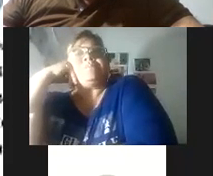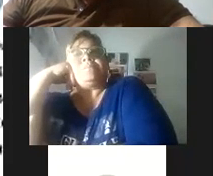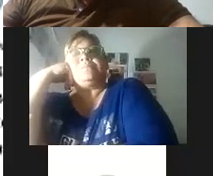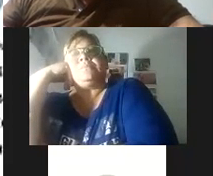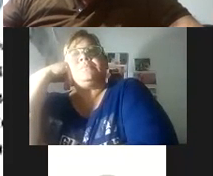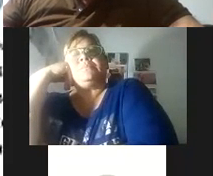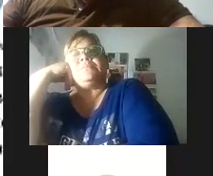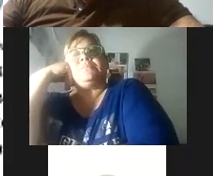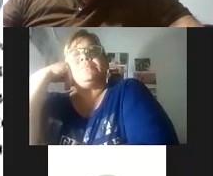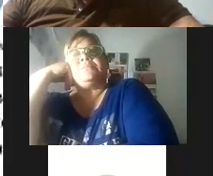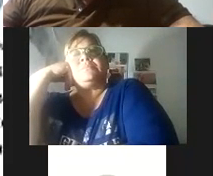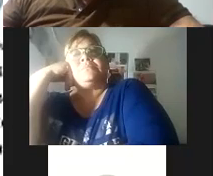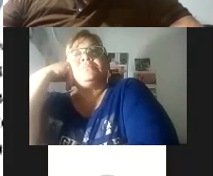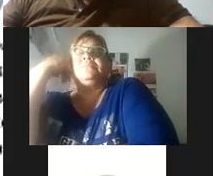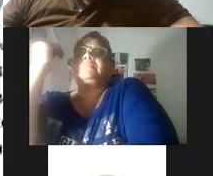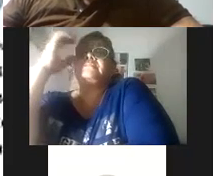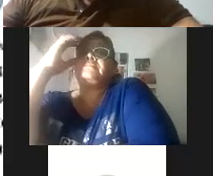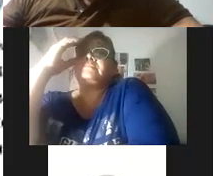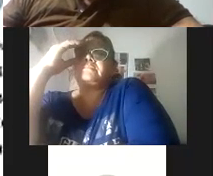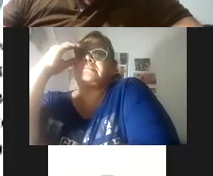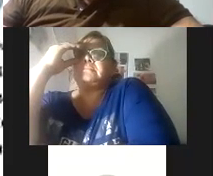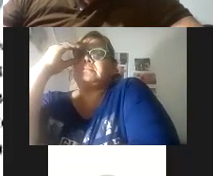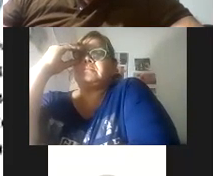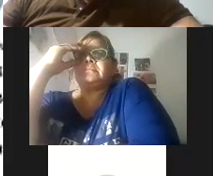antes de que comience el hueso esponjoso,